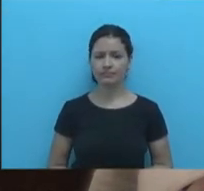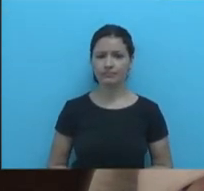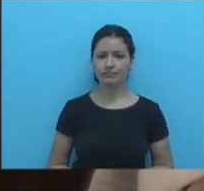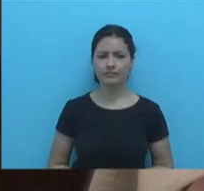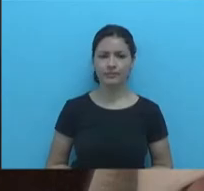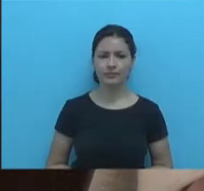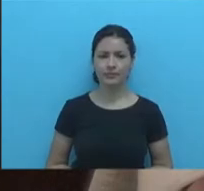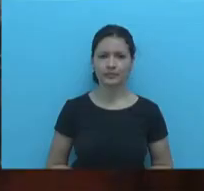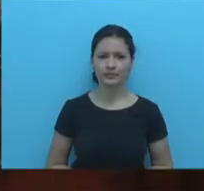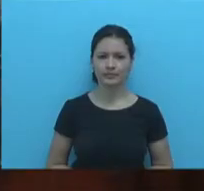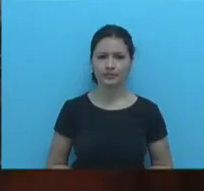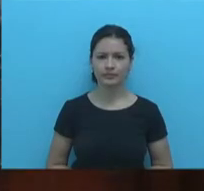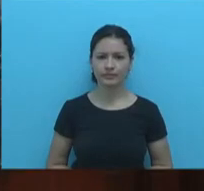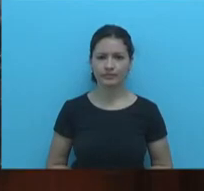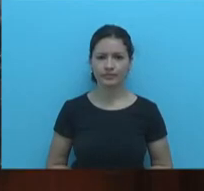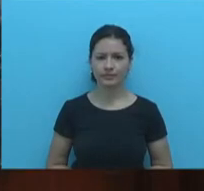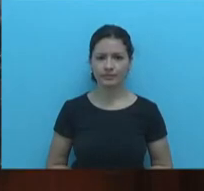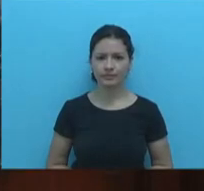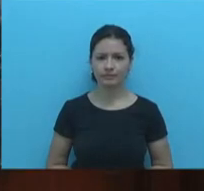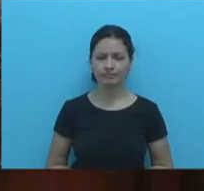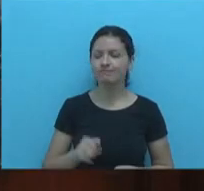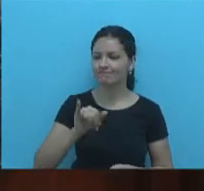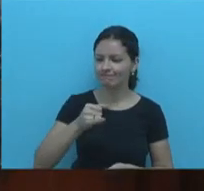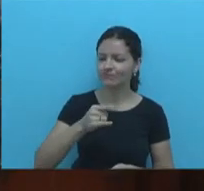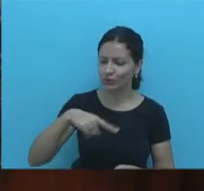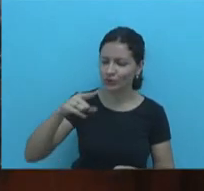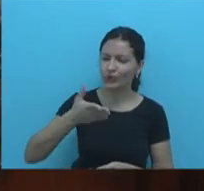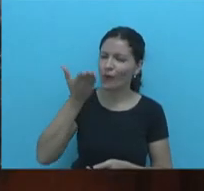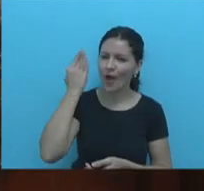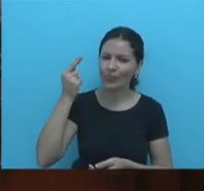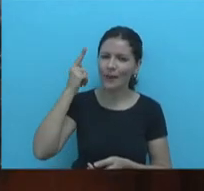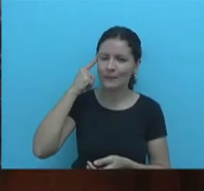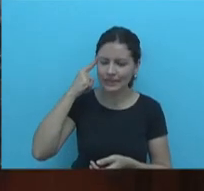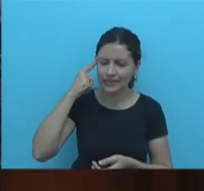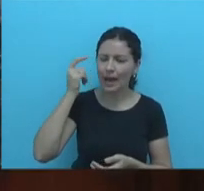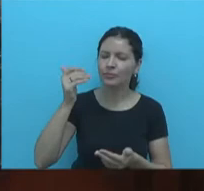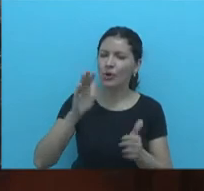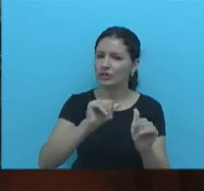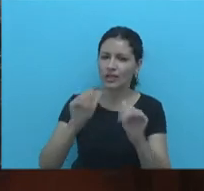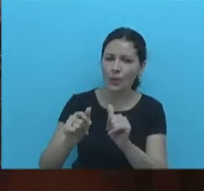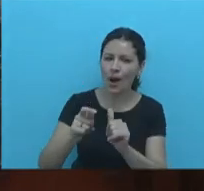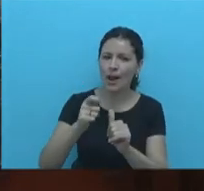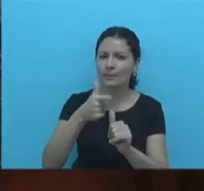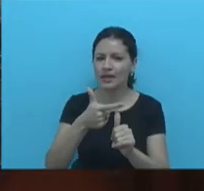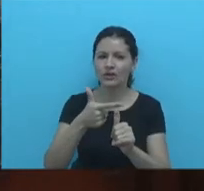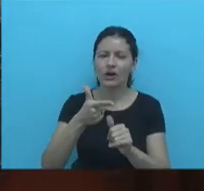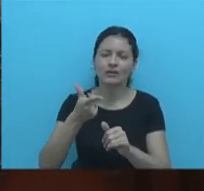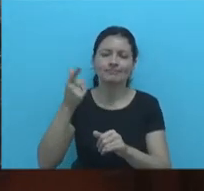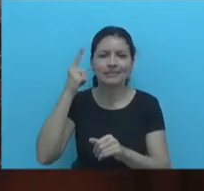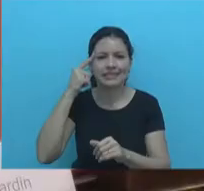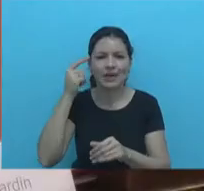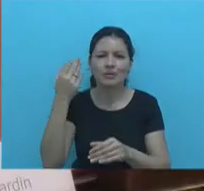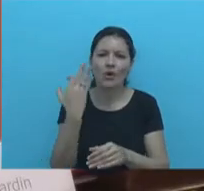Sí. En una primera instancia nos habíamos planteado con que sea extracurricular. Surgió hacerlo obligatorio para que sea